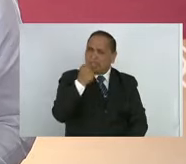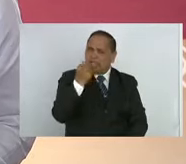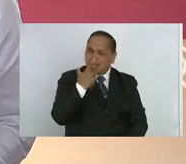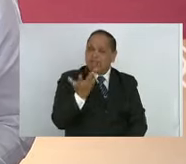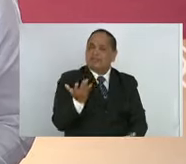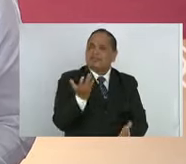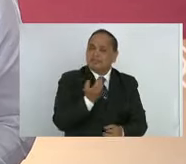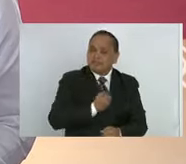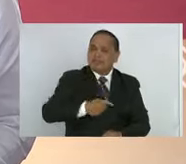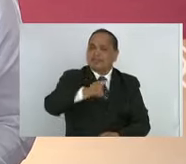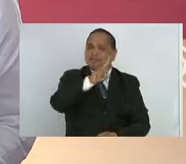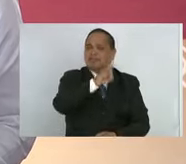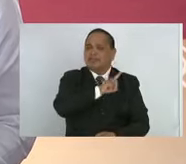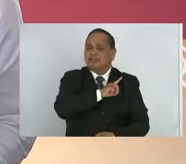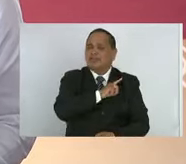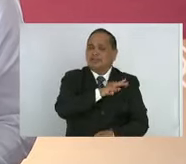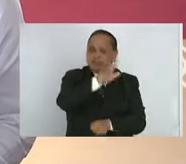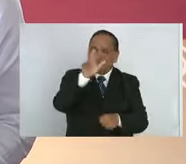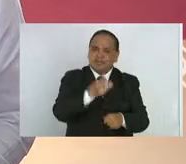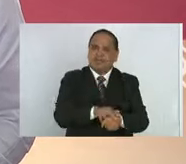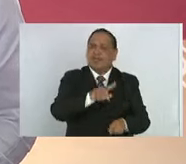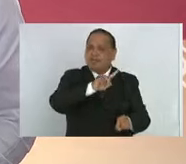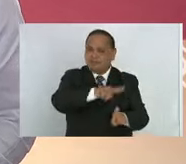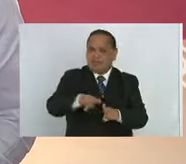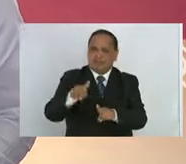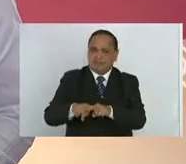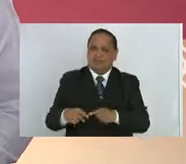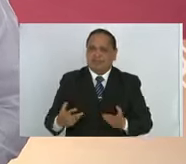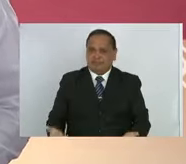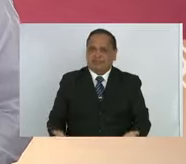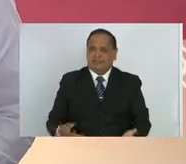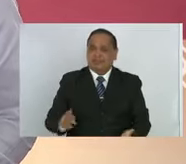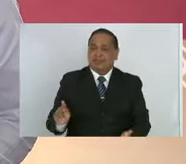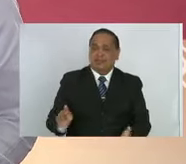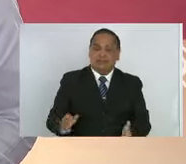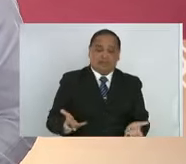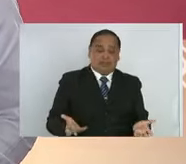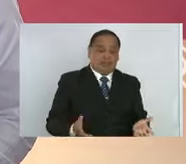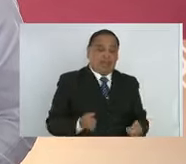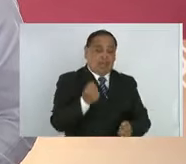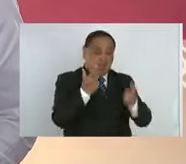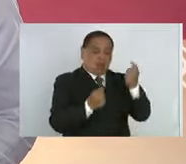en hospitales, y nada de cuadro básico.